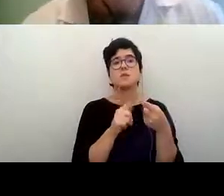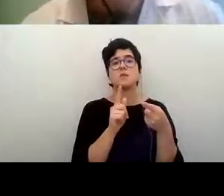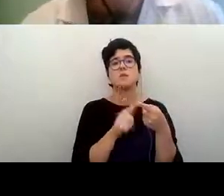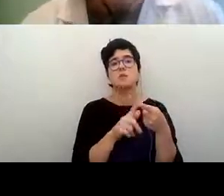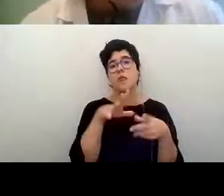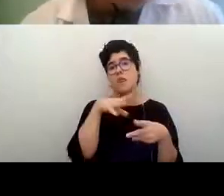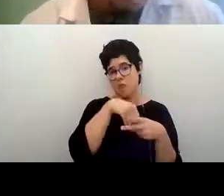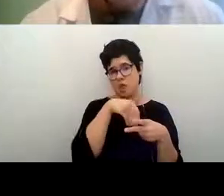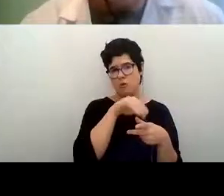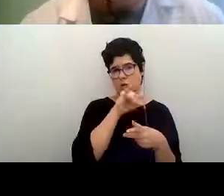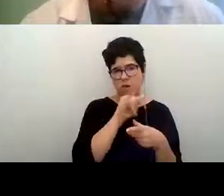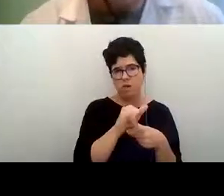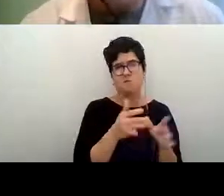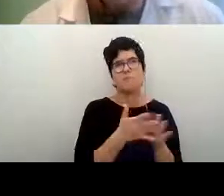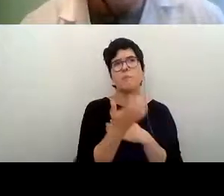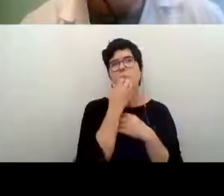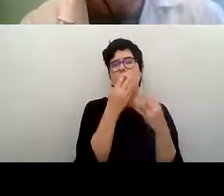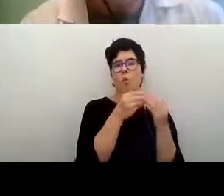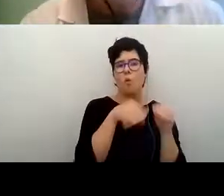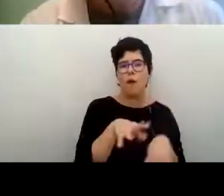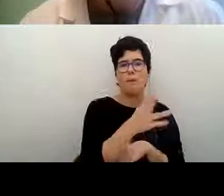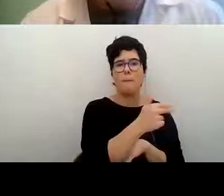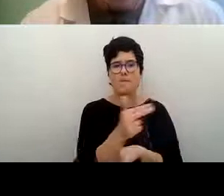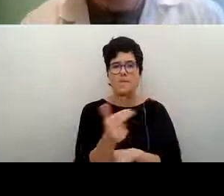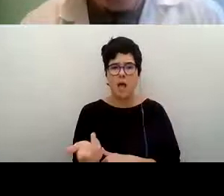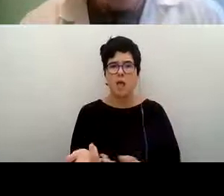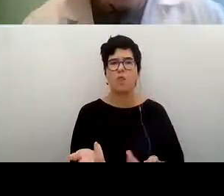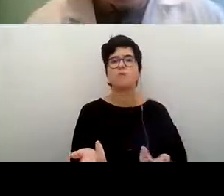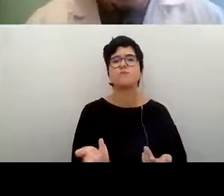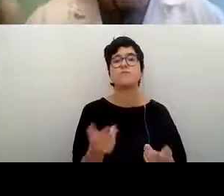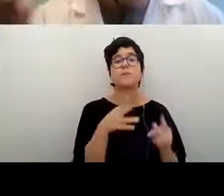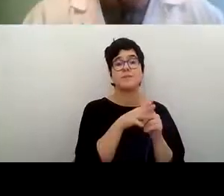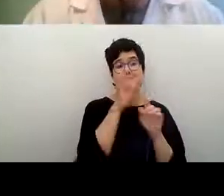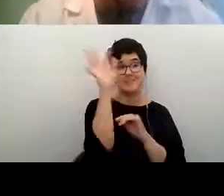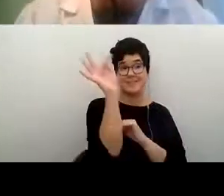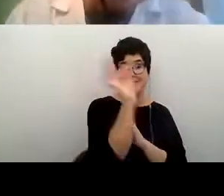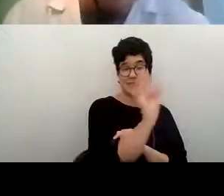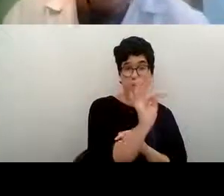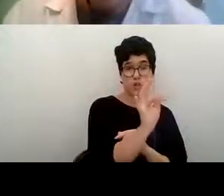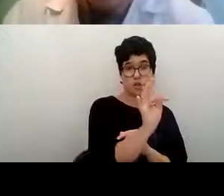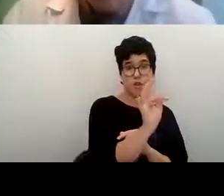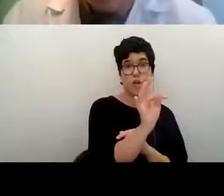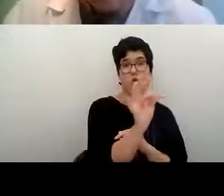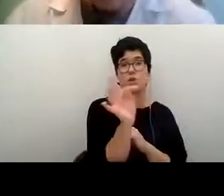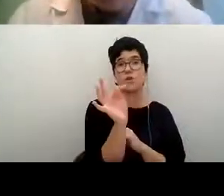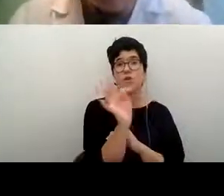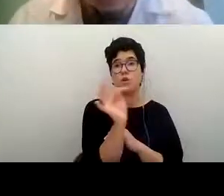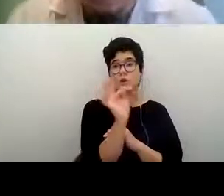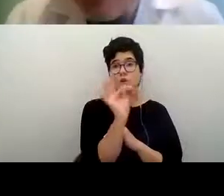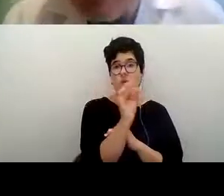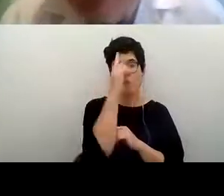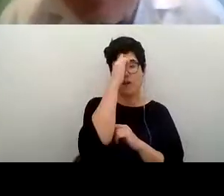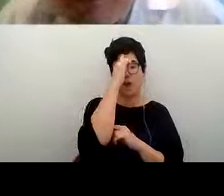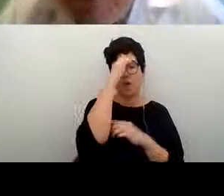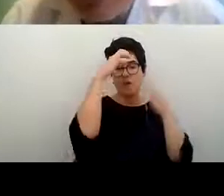proteína, huevo, en pescado, por ejemplo. El triptófano pasaría a nivel cerebral, pero también